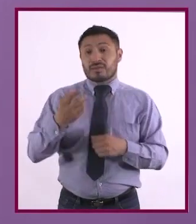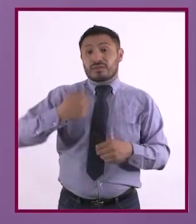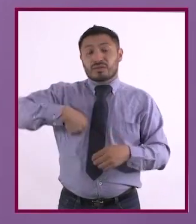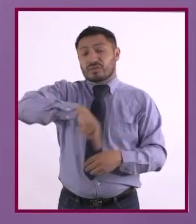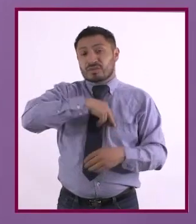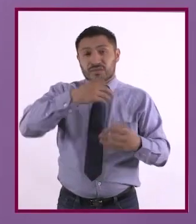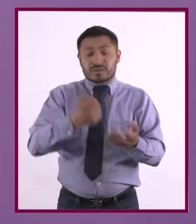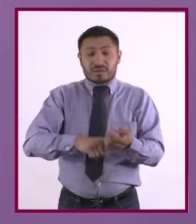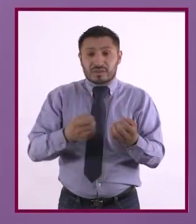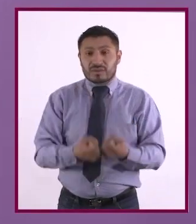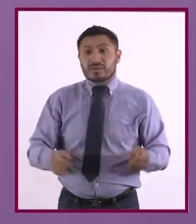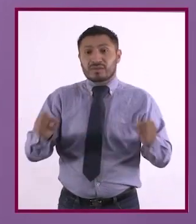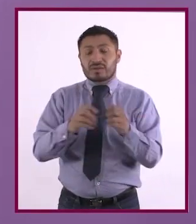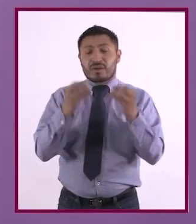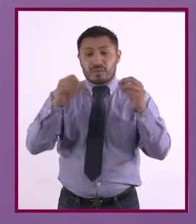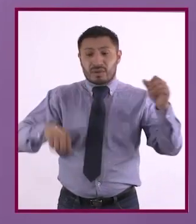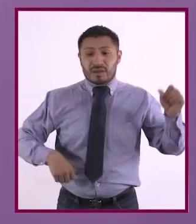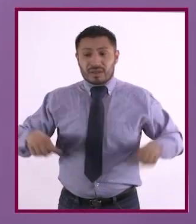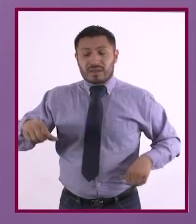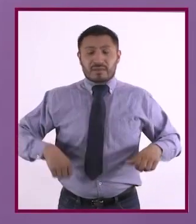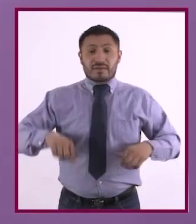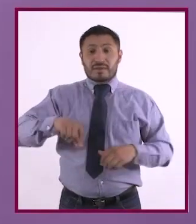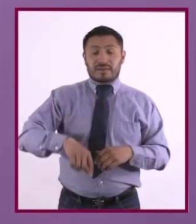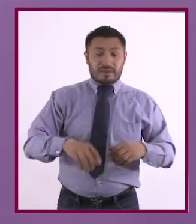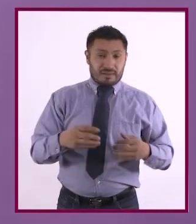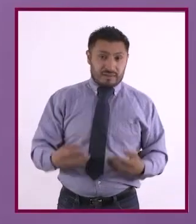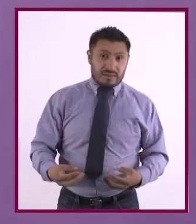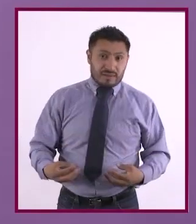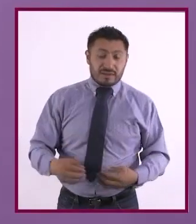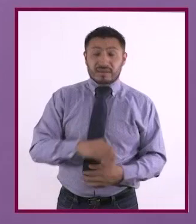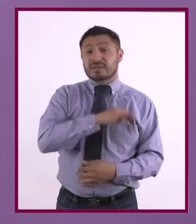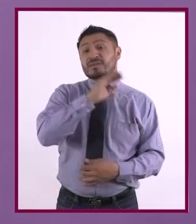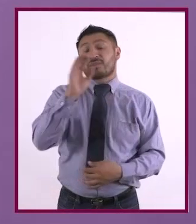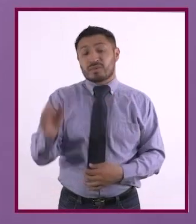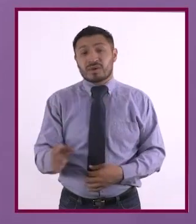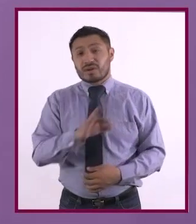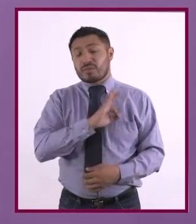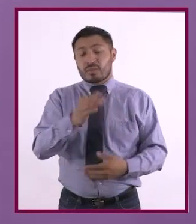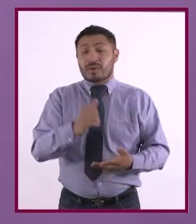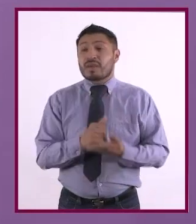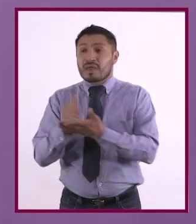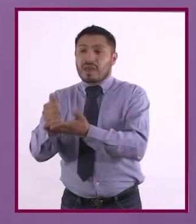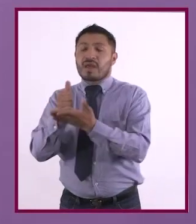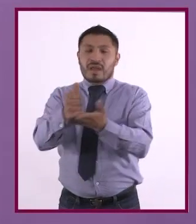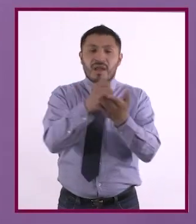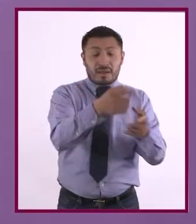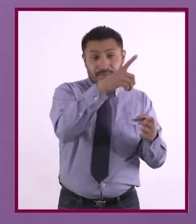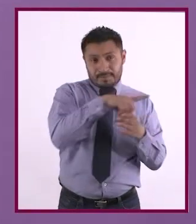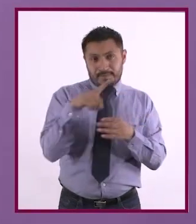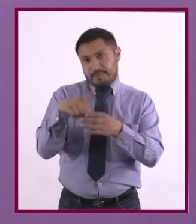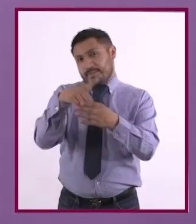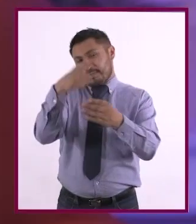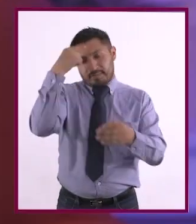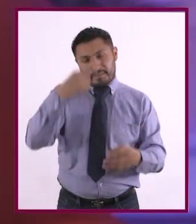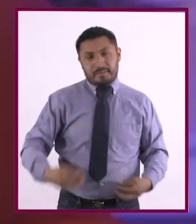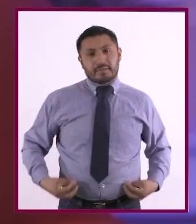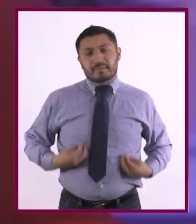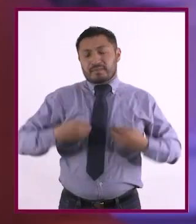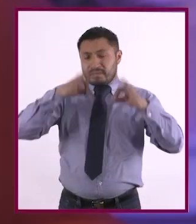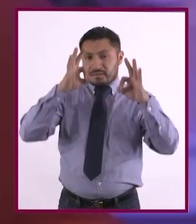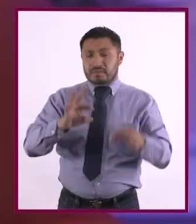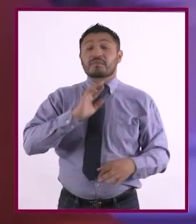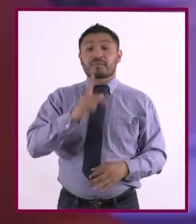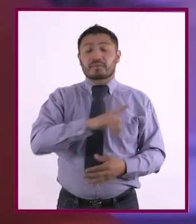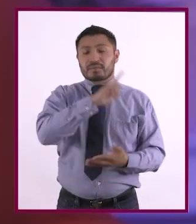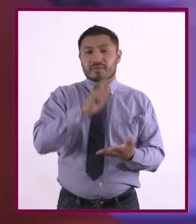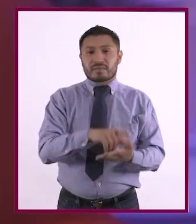muchas de nuestras acciones, incluso después de la vida, pueden contribuir a mejorarla para que todas y todos vivamos una vida más saludable. La Ley General